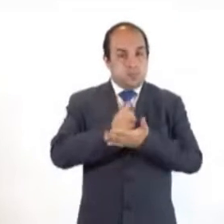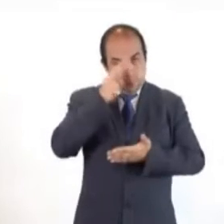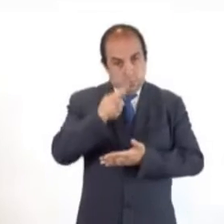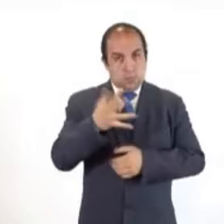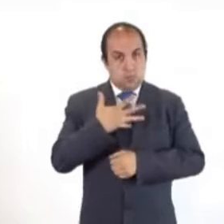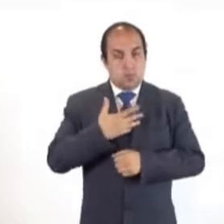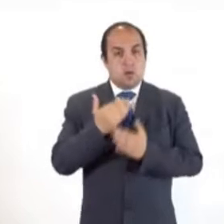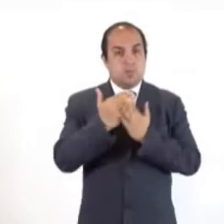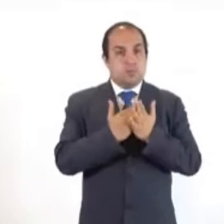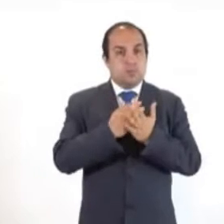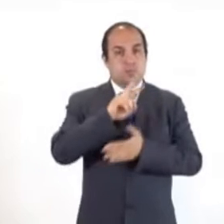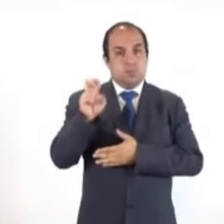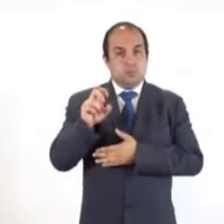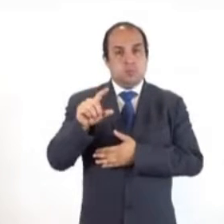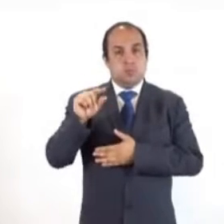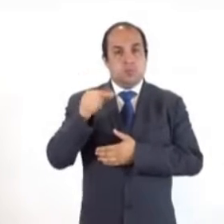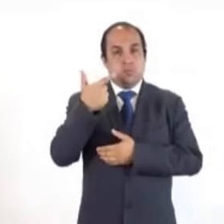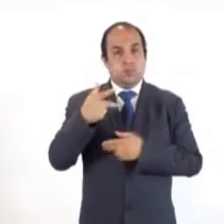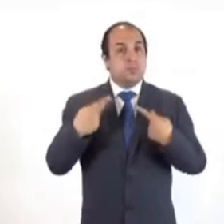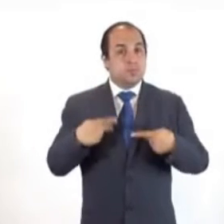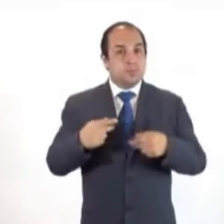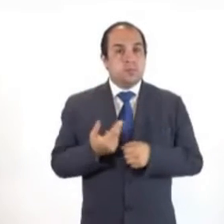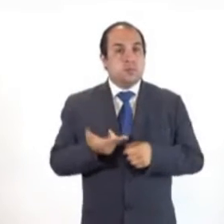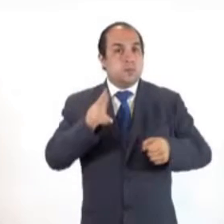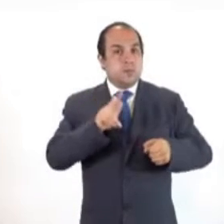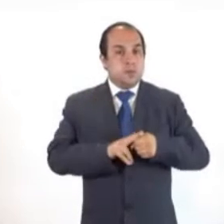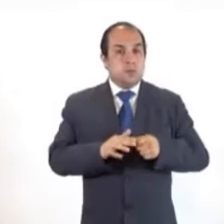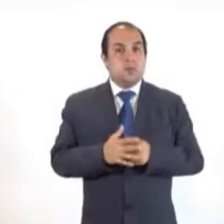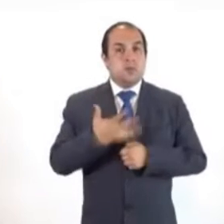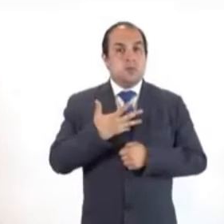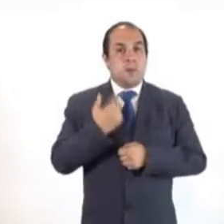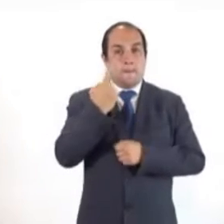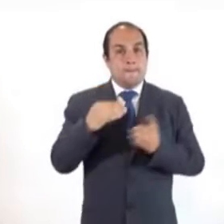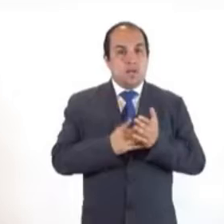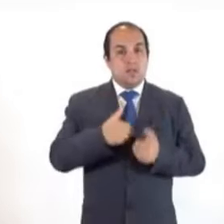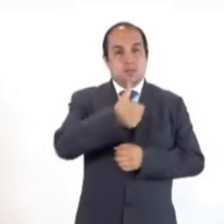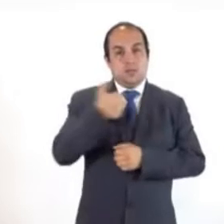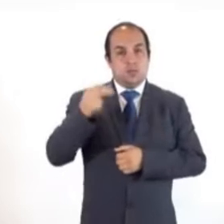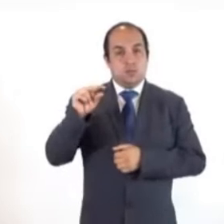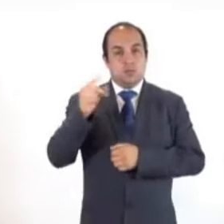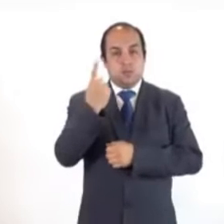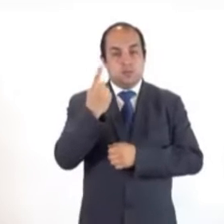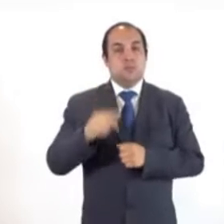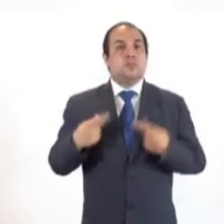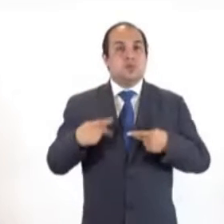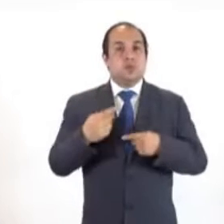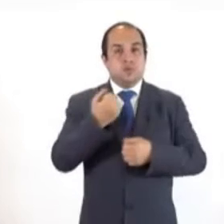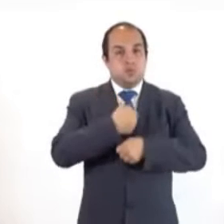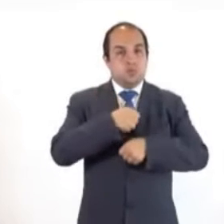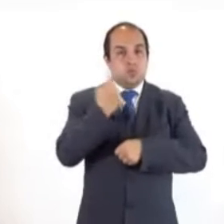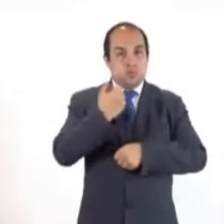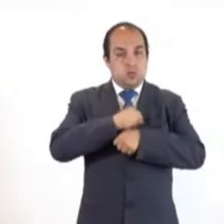México hemos tenido una reducción de 277 personas hospitalizadas, pasamos de 1,681 personas hace una semana, el